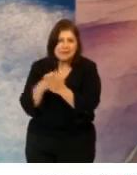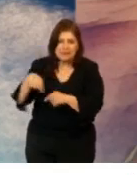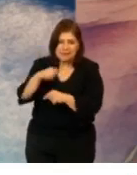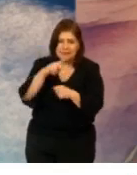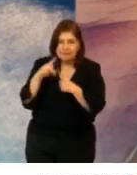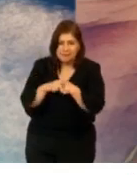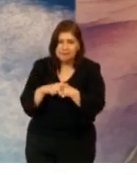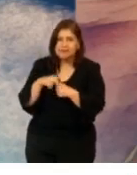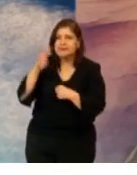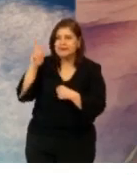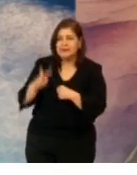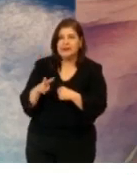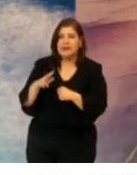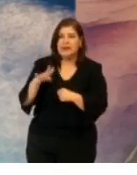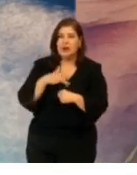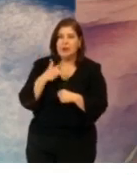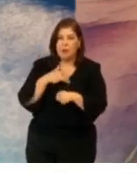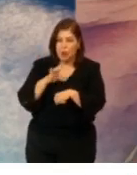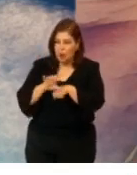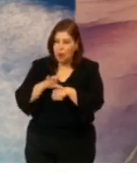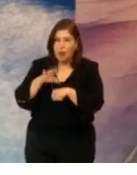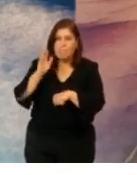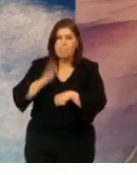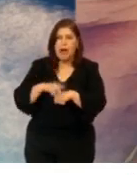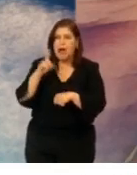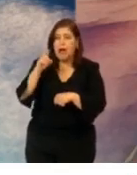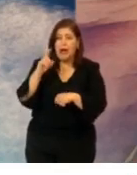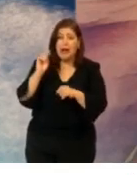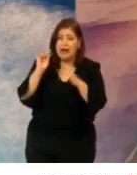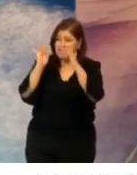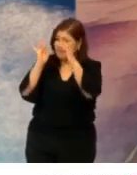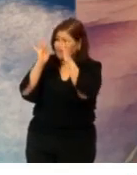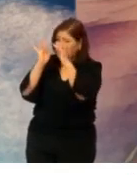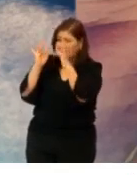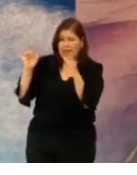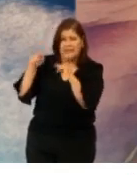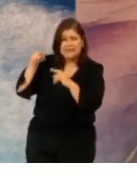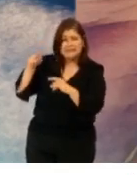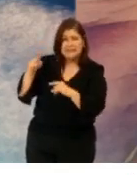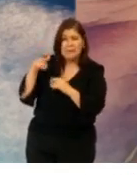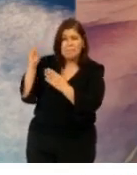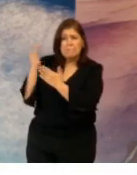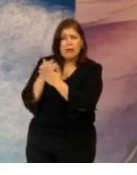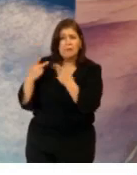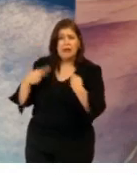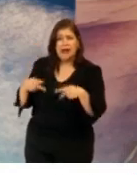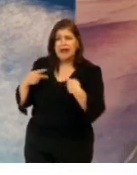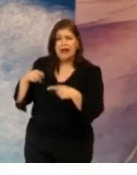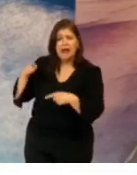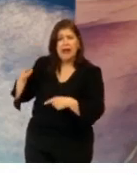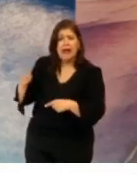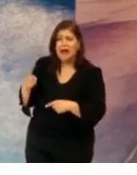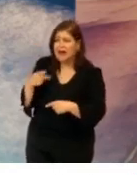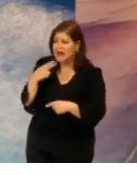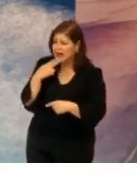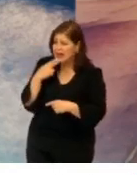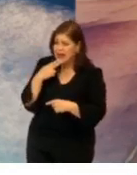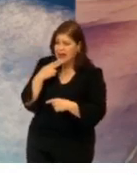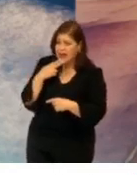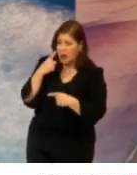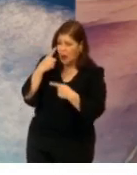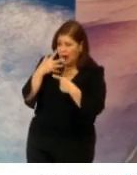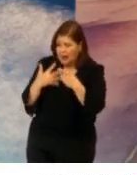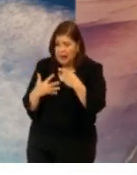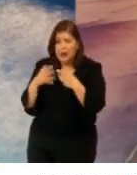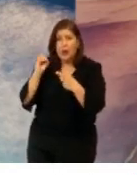agua consume en el mundo. ¿Sí? Francia, que tiene los mismos habitantes, consume como la quinta o cuarta